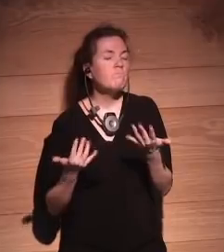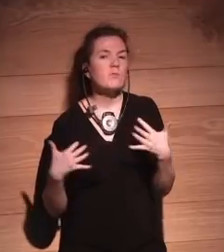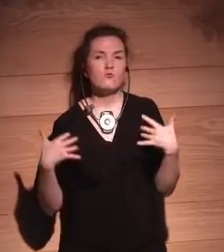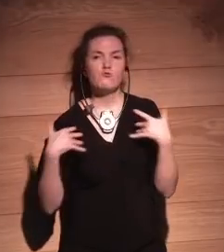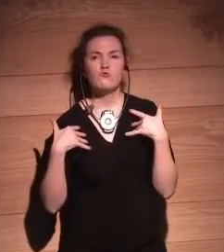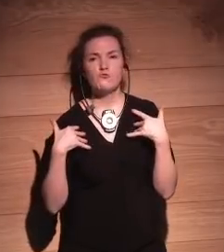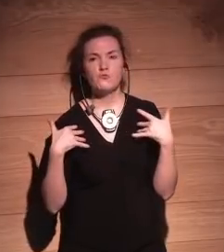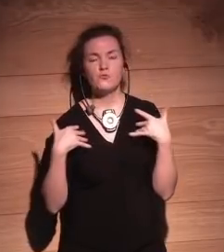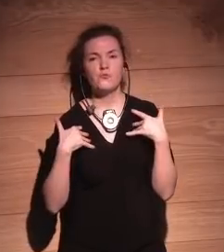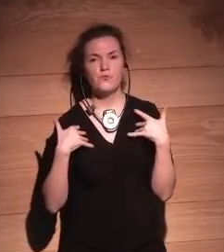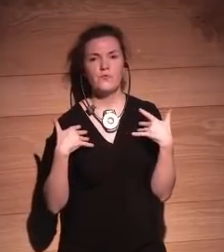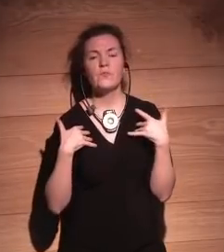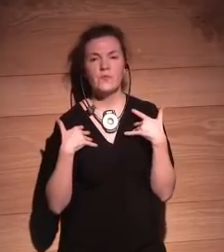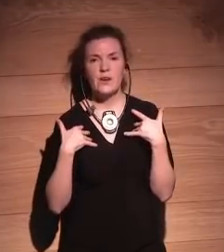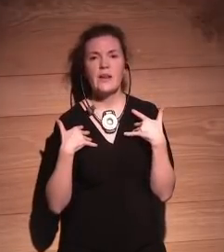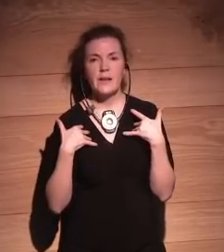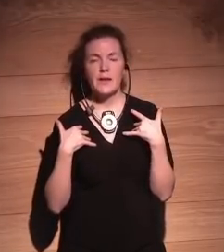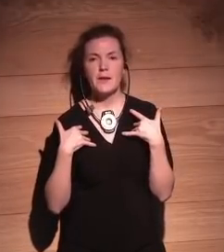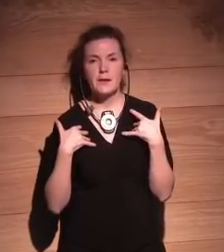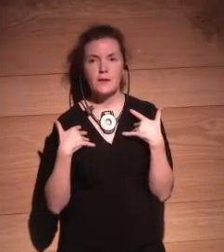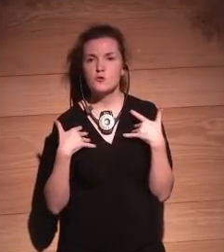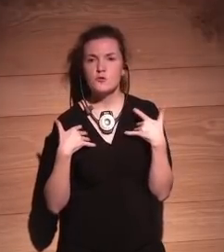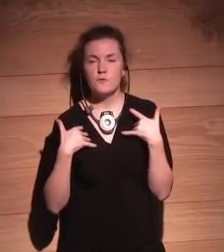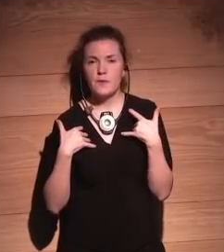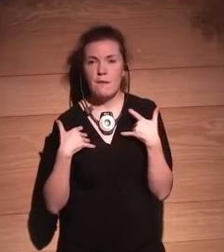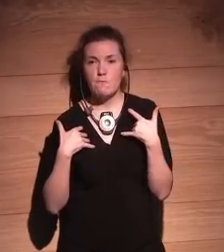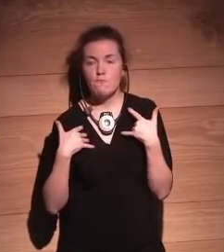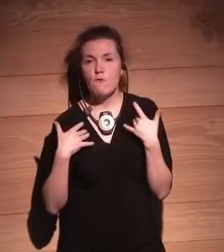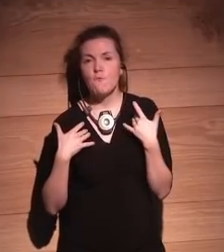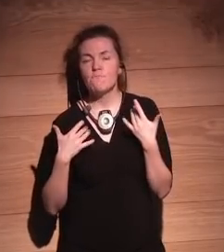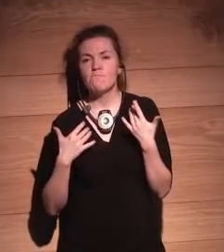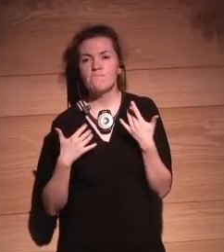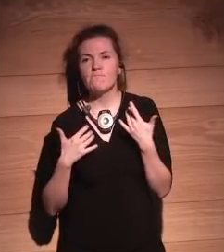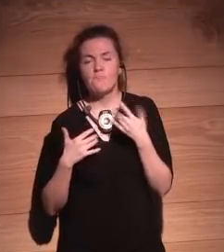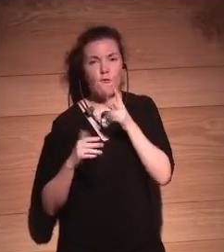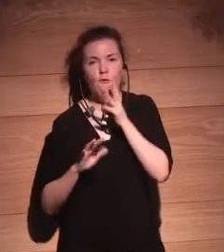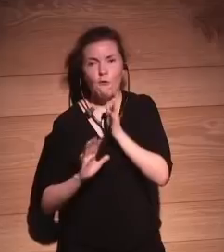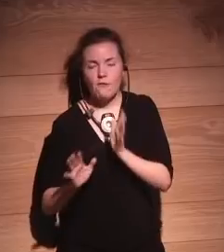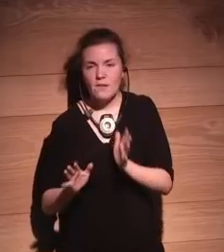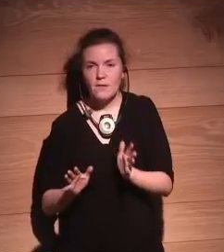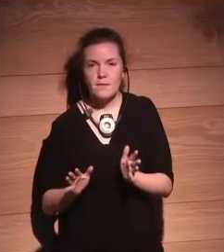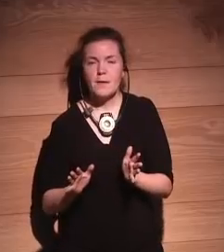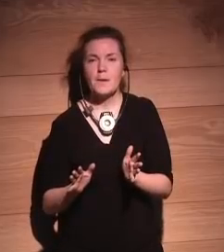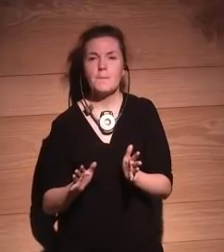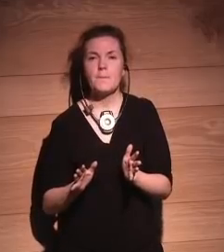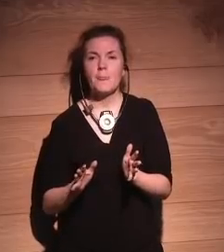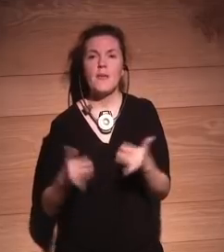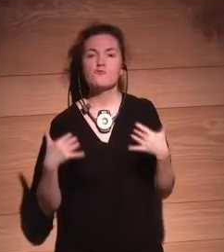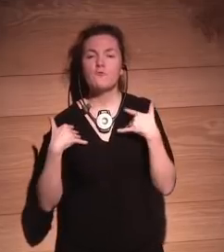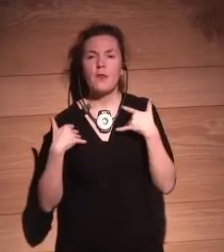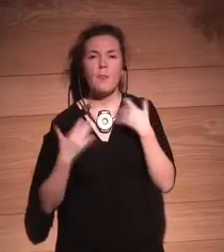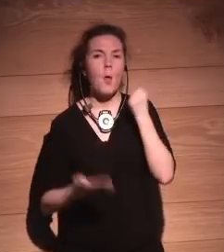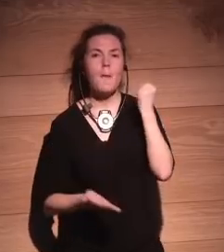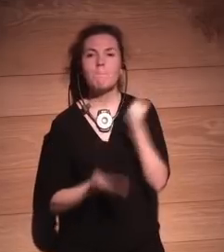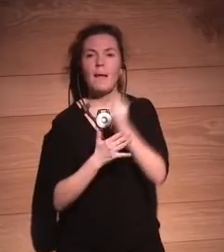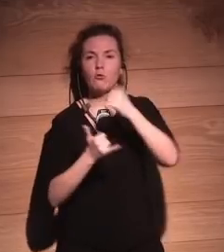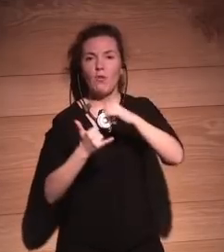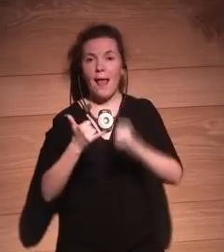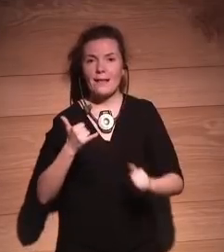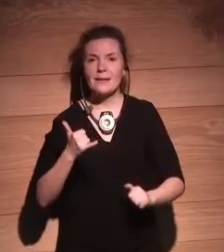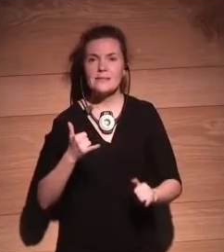sufriendo pues la mejor de las tormentas perfectas y sufriendo el impacto de la